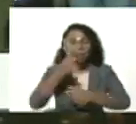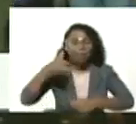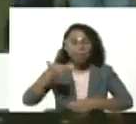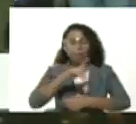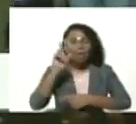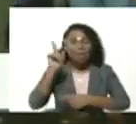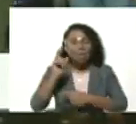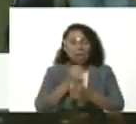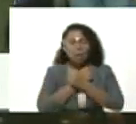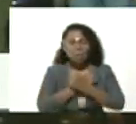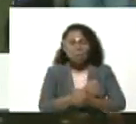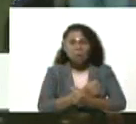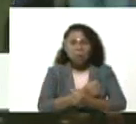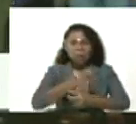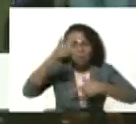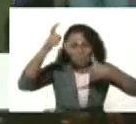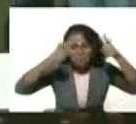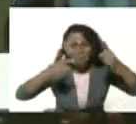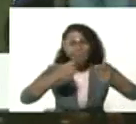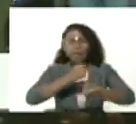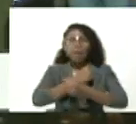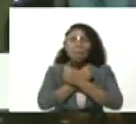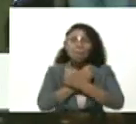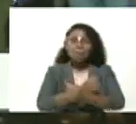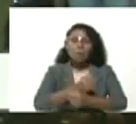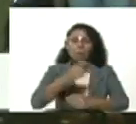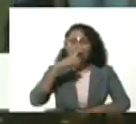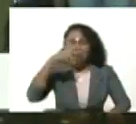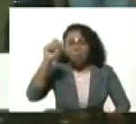amor de Chávez, ese amor de Maduro, lo que usted nos